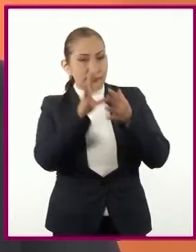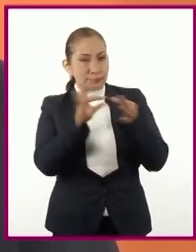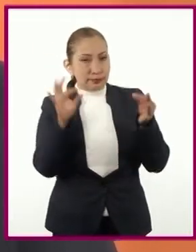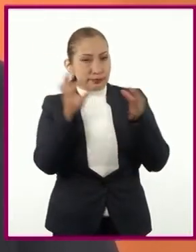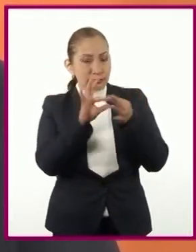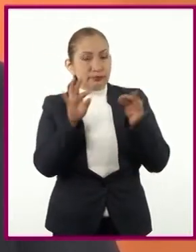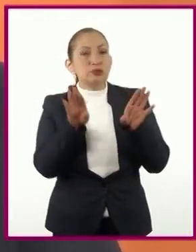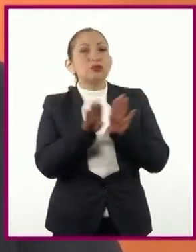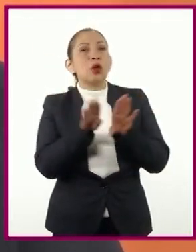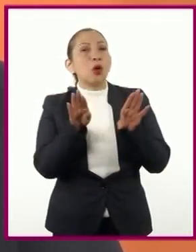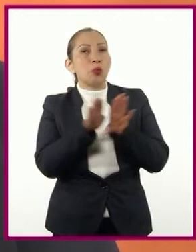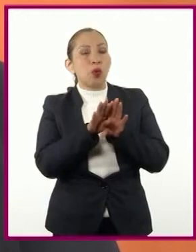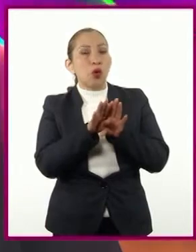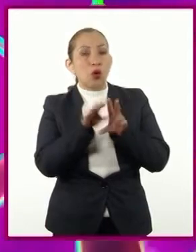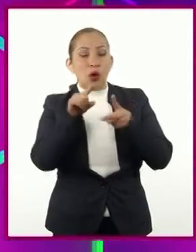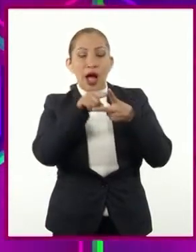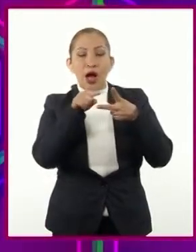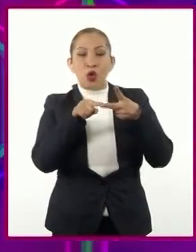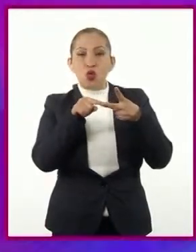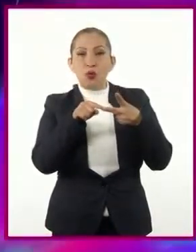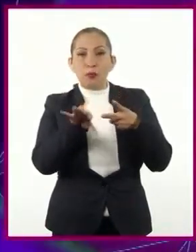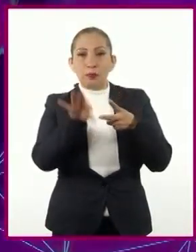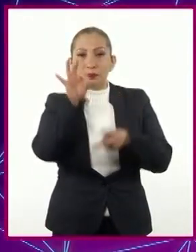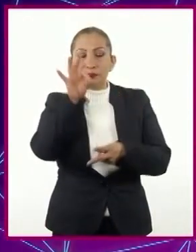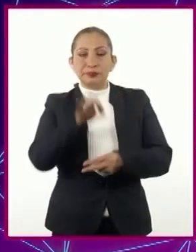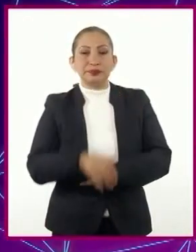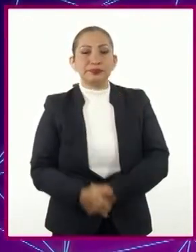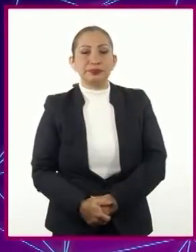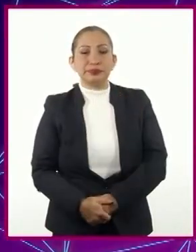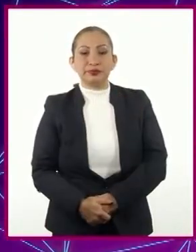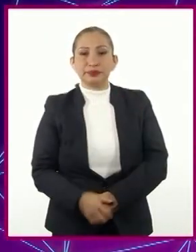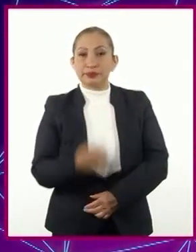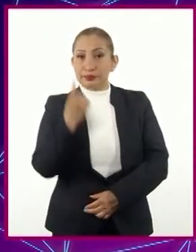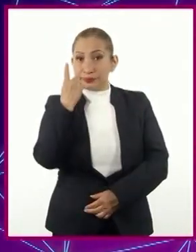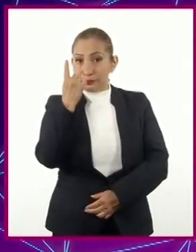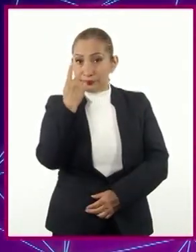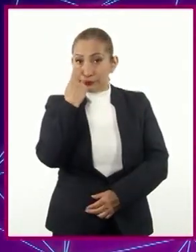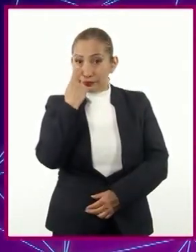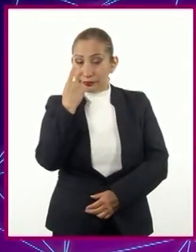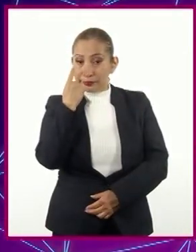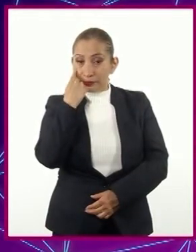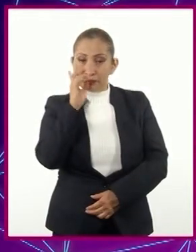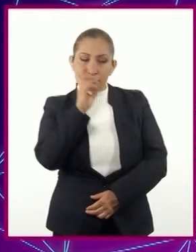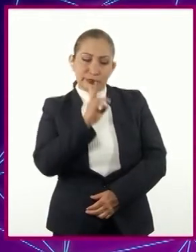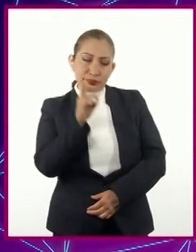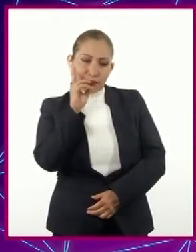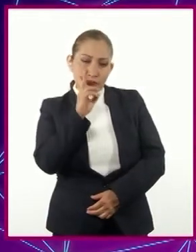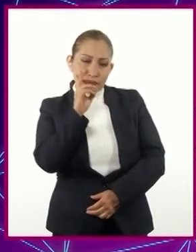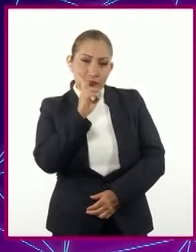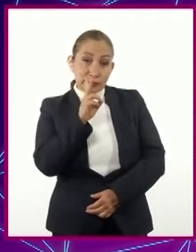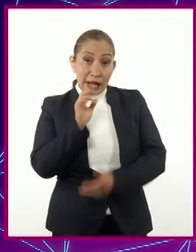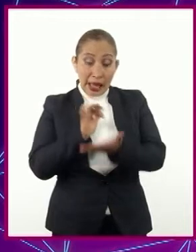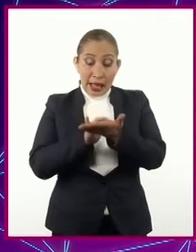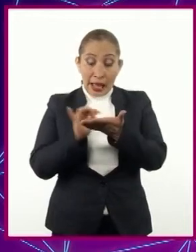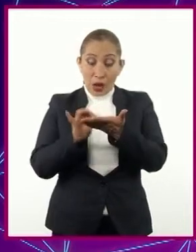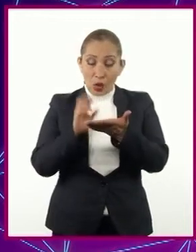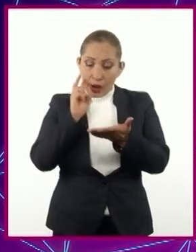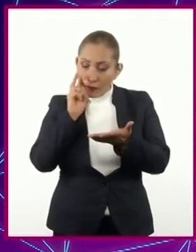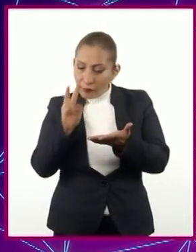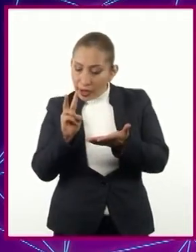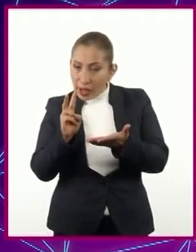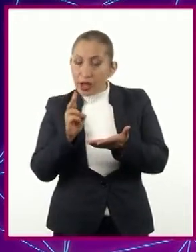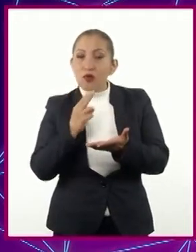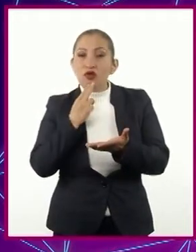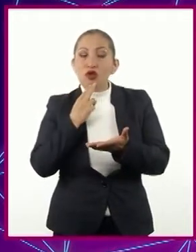explica cómo obtener el ángulo esperado. 1. Se verifica que la calculadora esté en